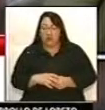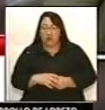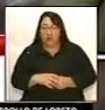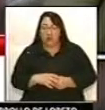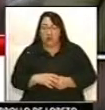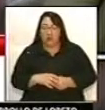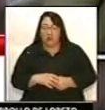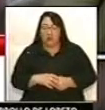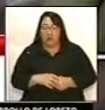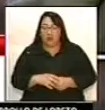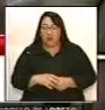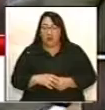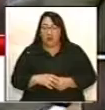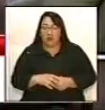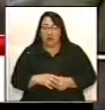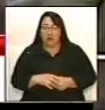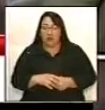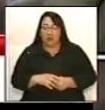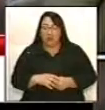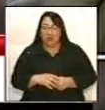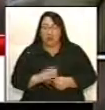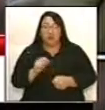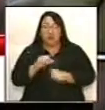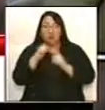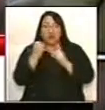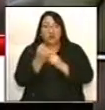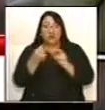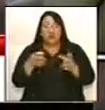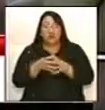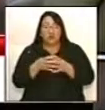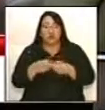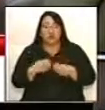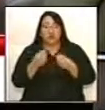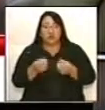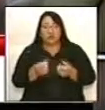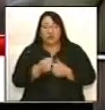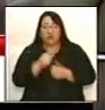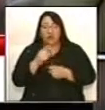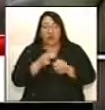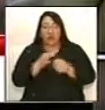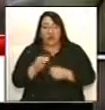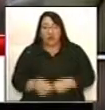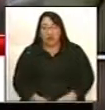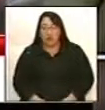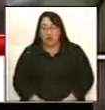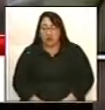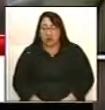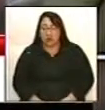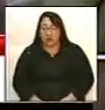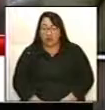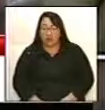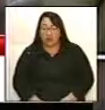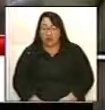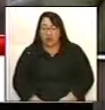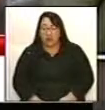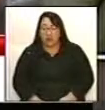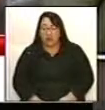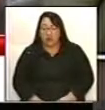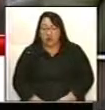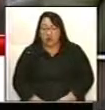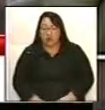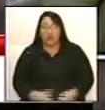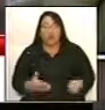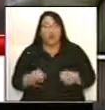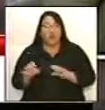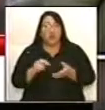se socialice, ahí se crearía un fideicomiso en cada región donde se transferirán los recursos que se